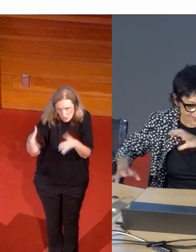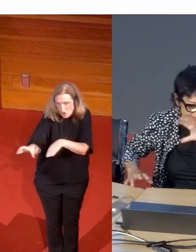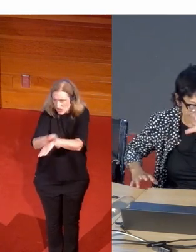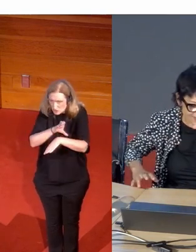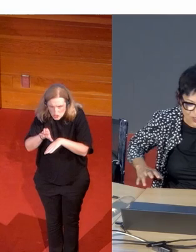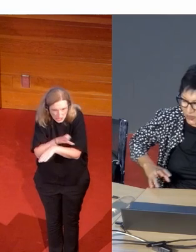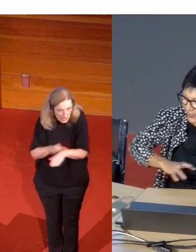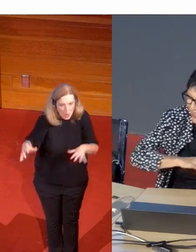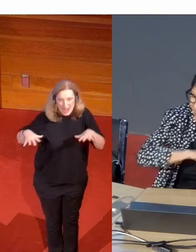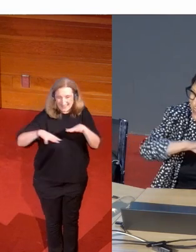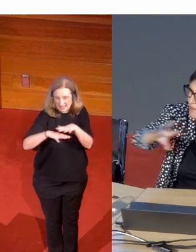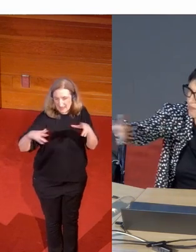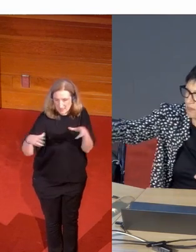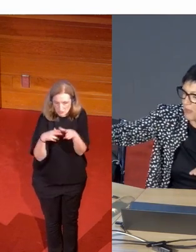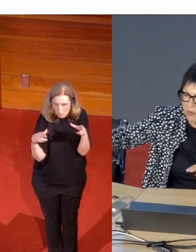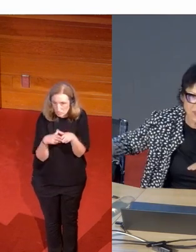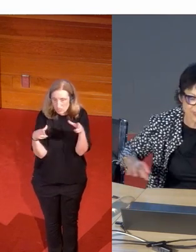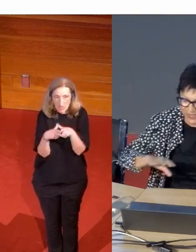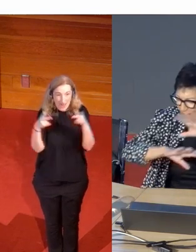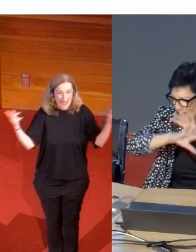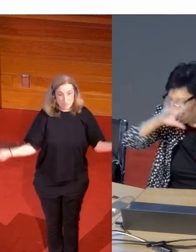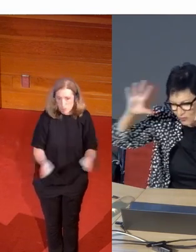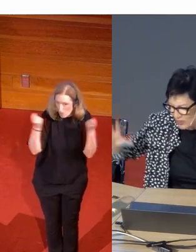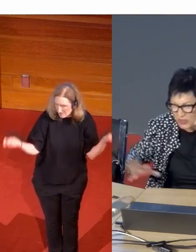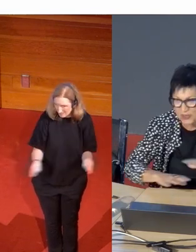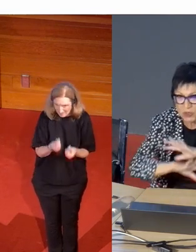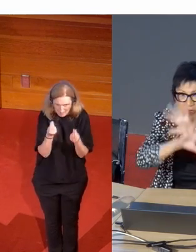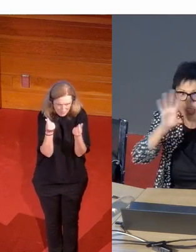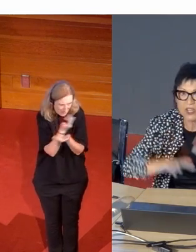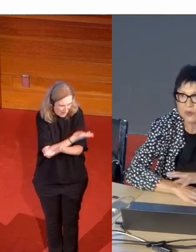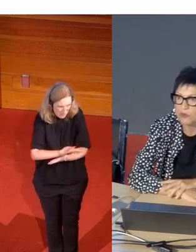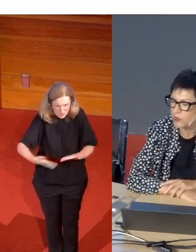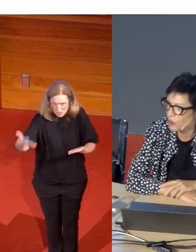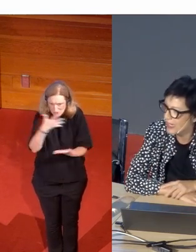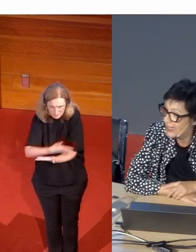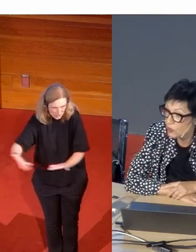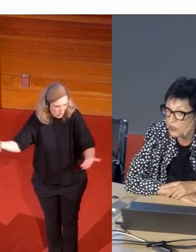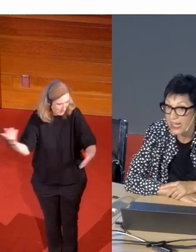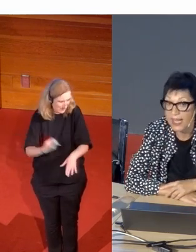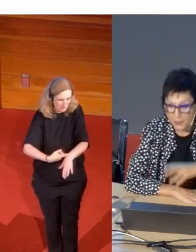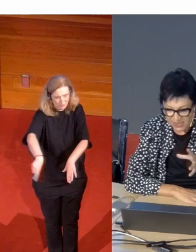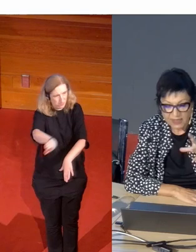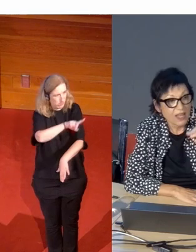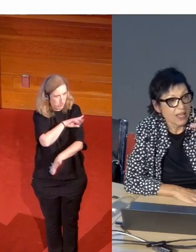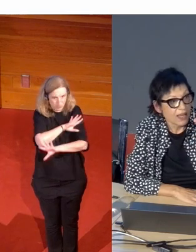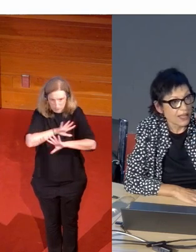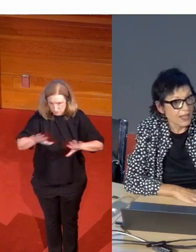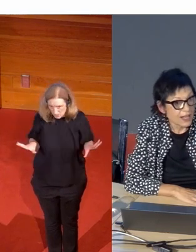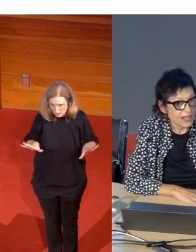en en redes sociales en publicidad Bueno es es Es es es una monstruosidad esa industria